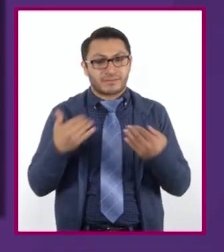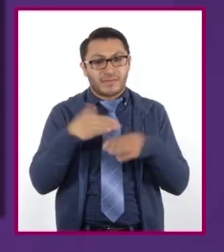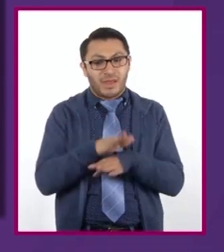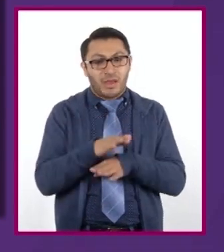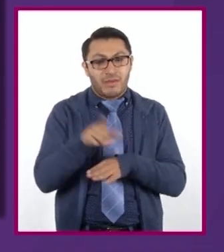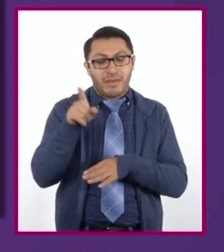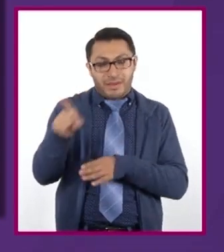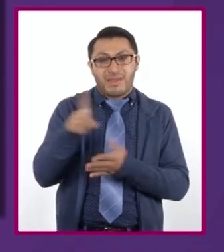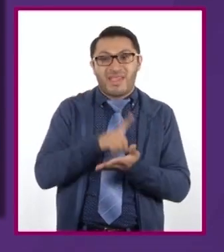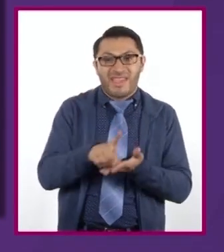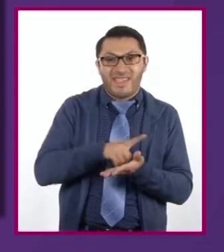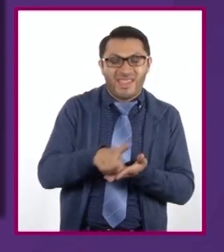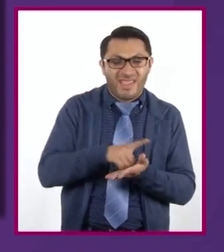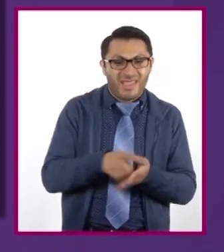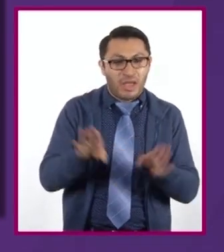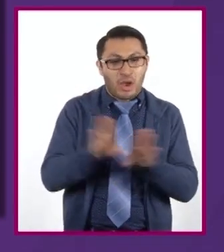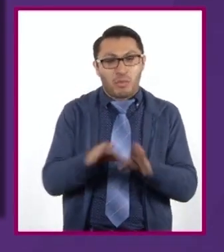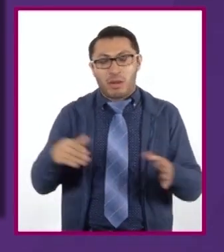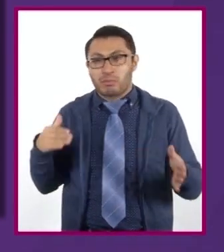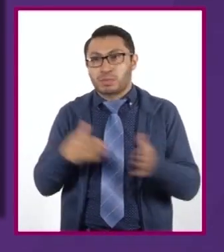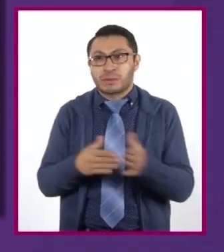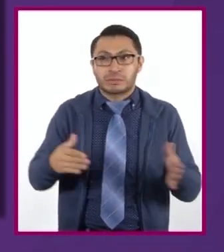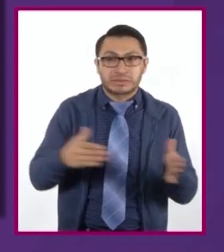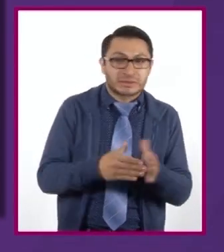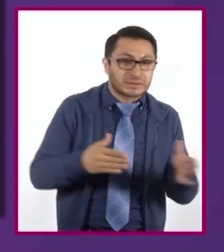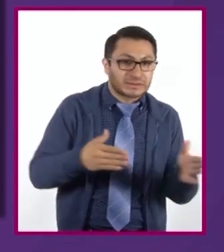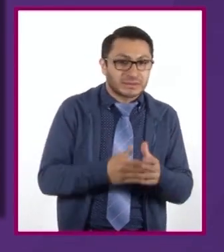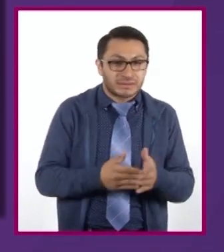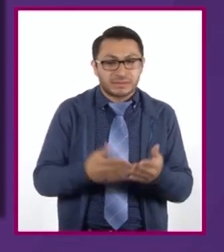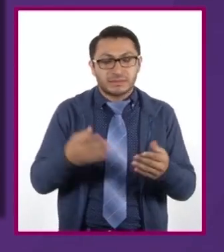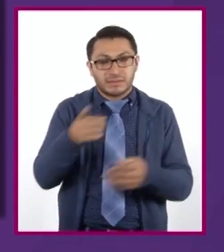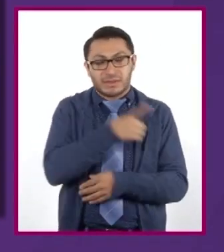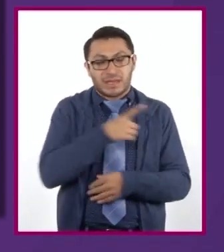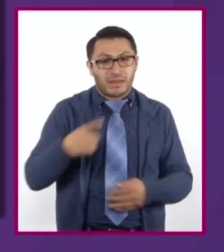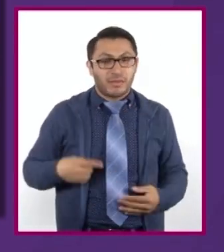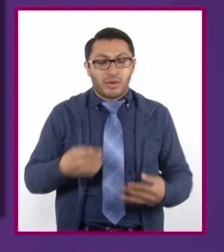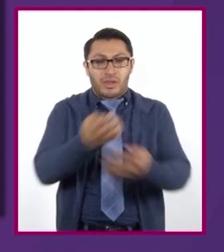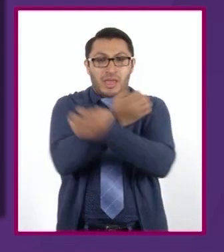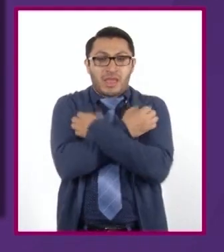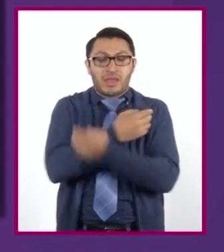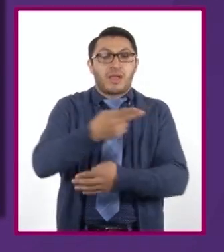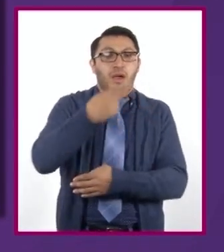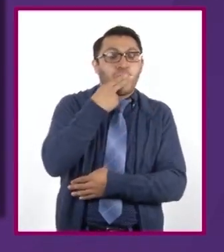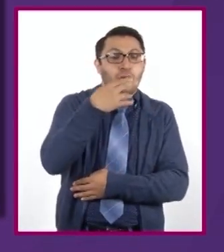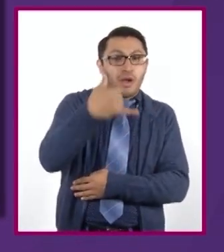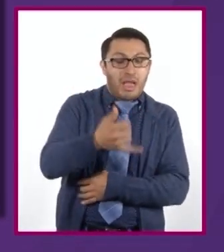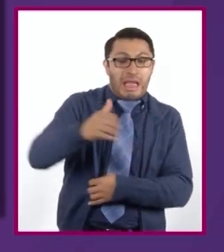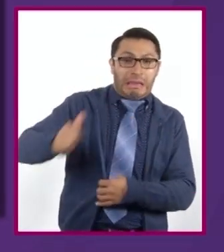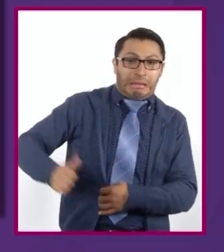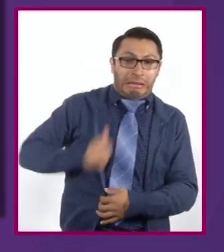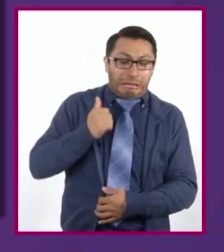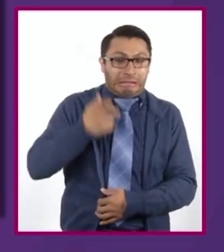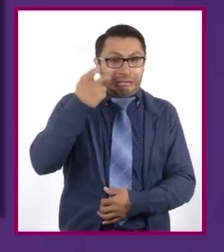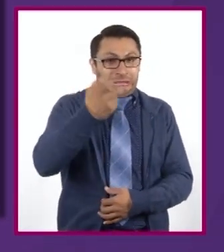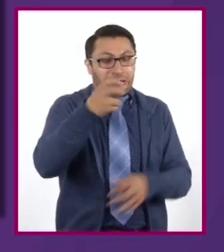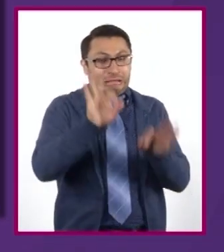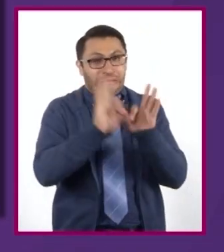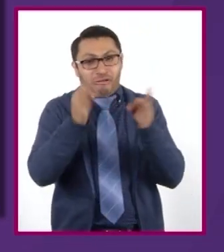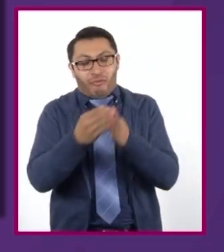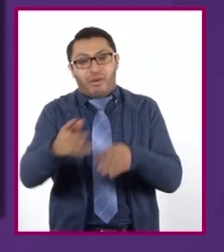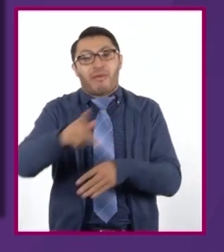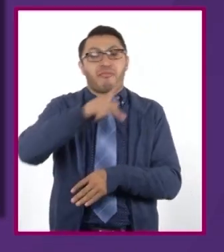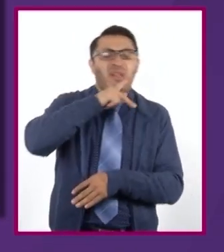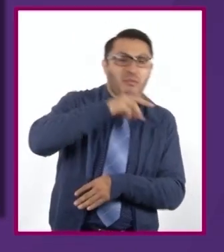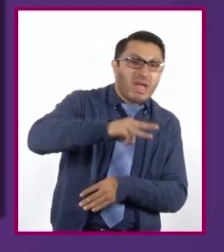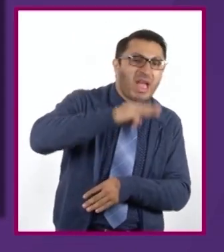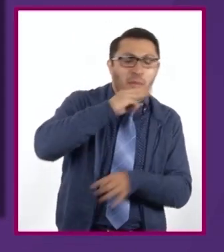respecto de las drogas, como impedirlas. Hay que educar sobre su uso y su abuso, ¿no? En esa medida los padres de